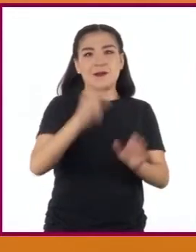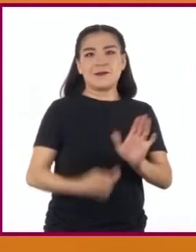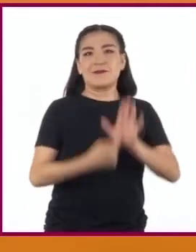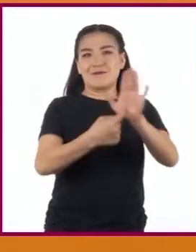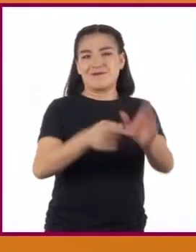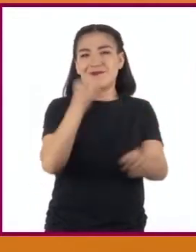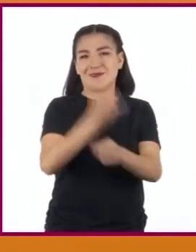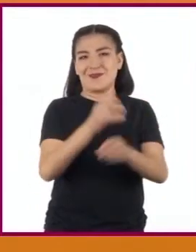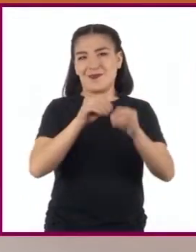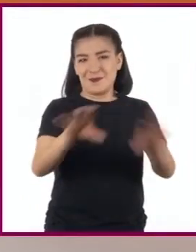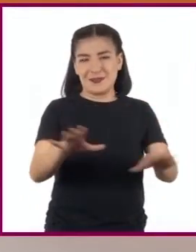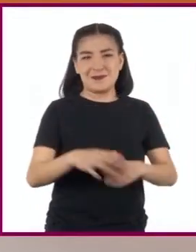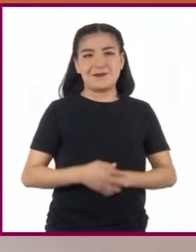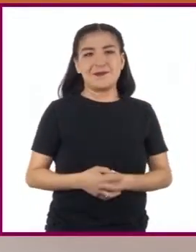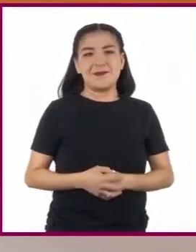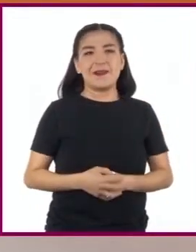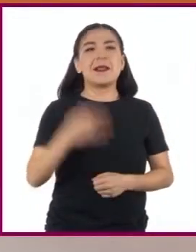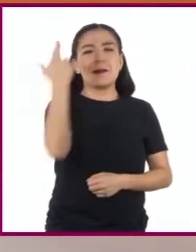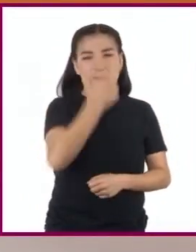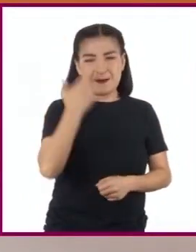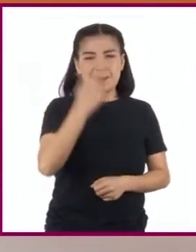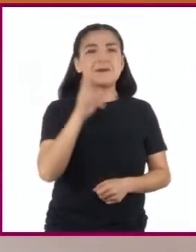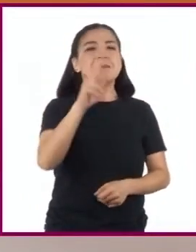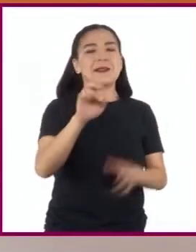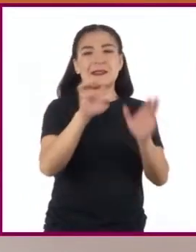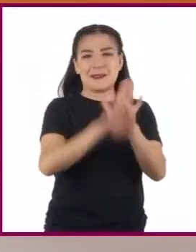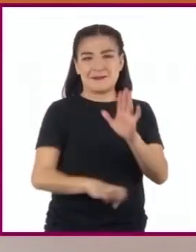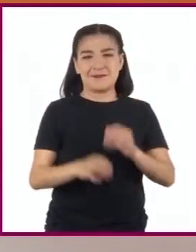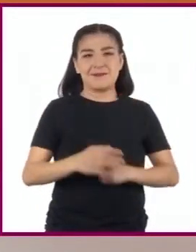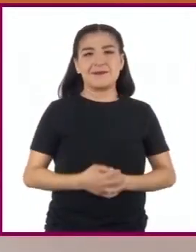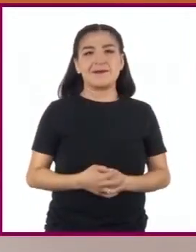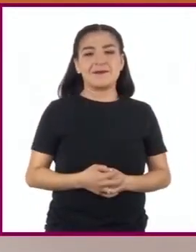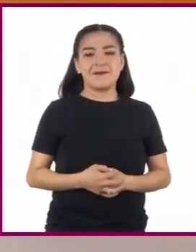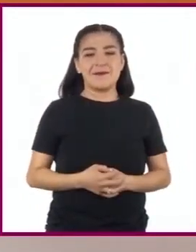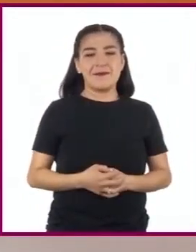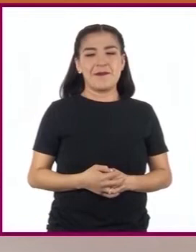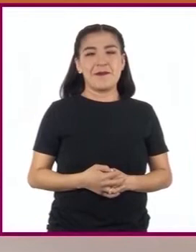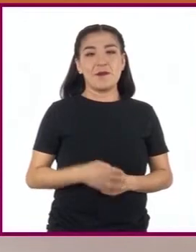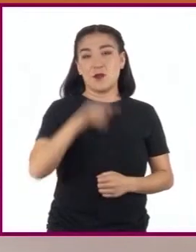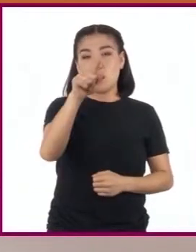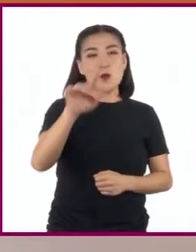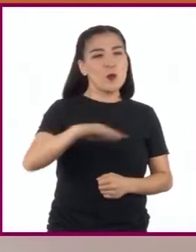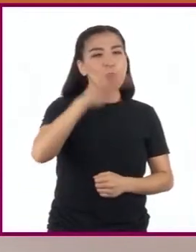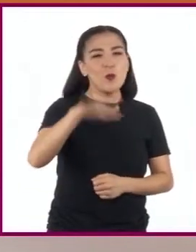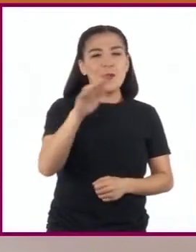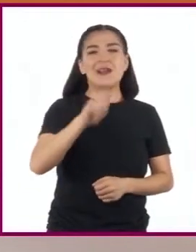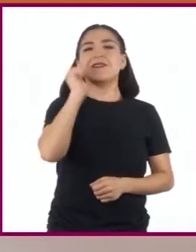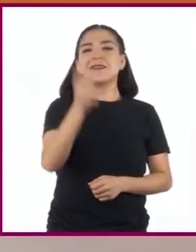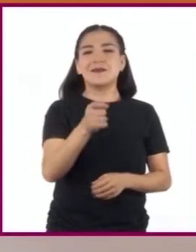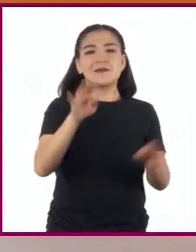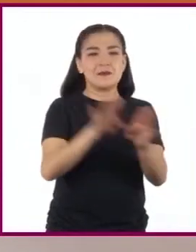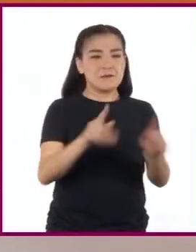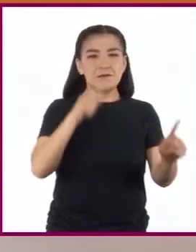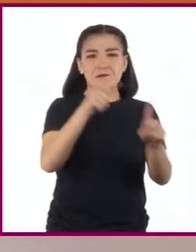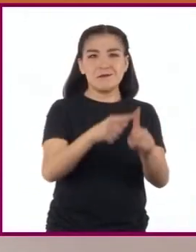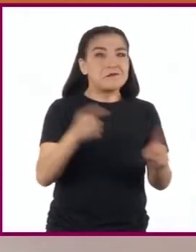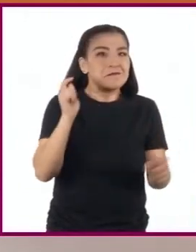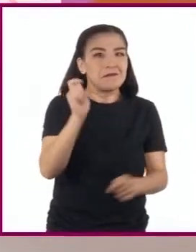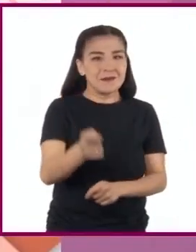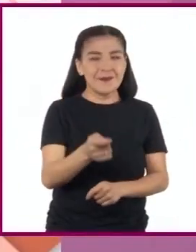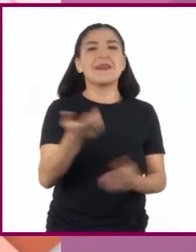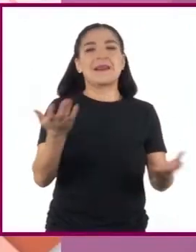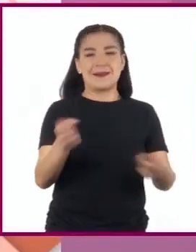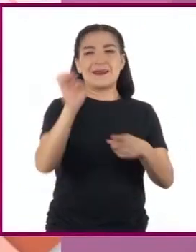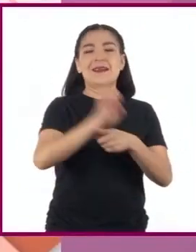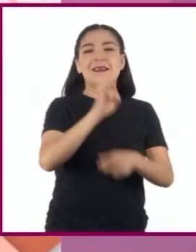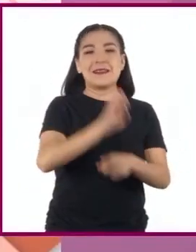la información. Revisemos algunos ejemplos. Si lo que se busca es destacar el qué,